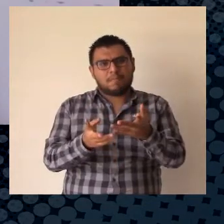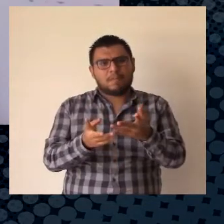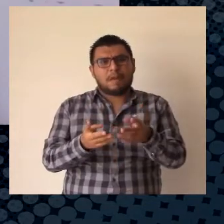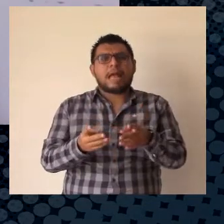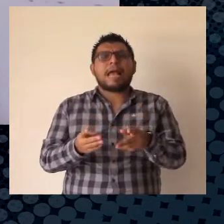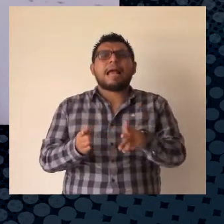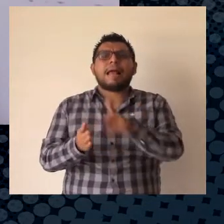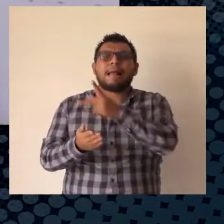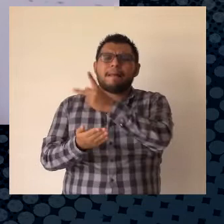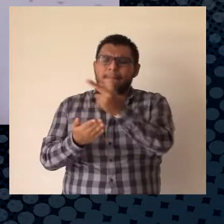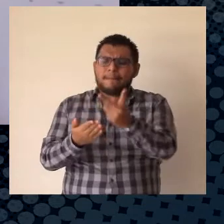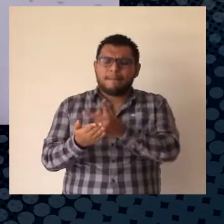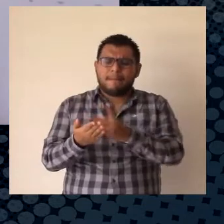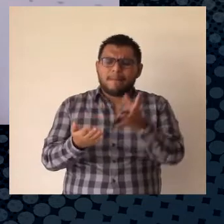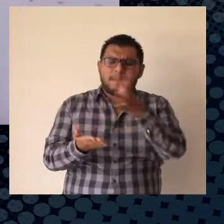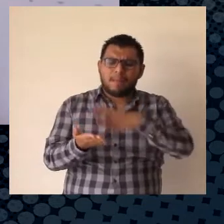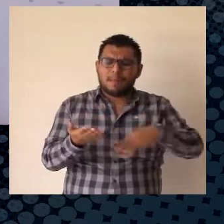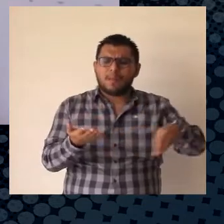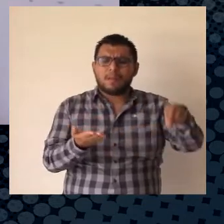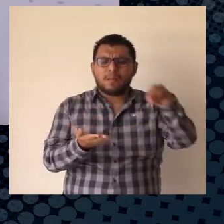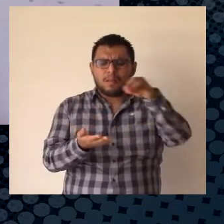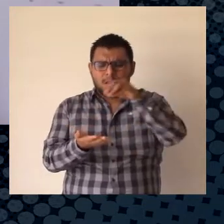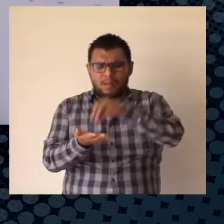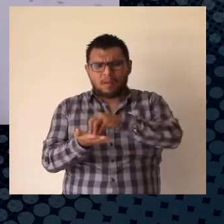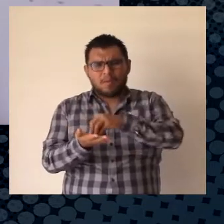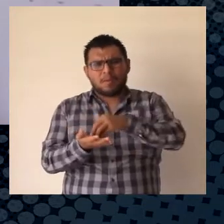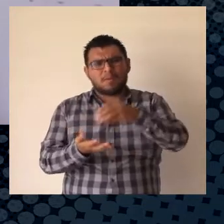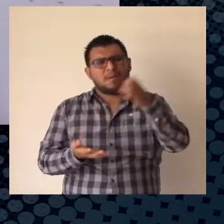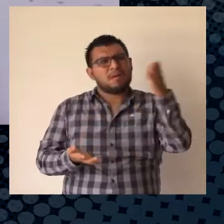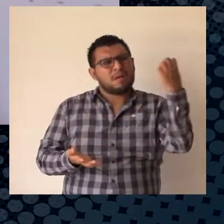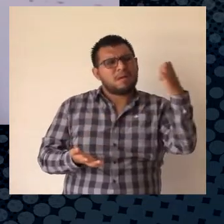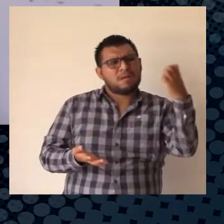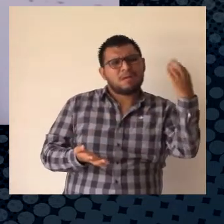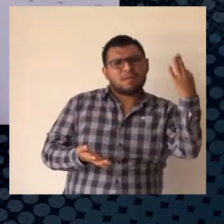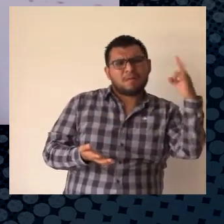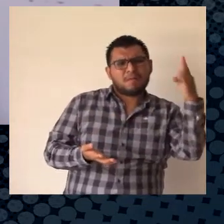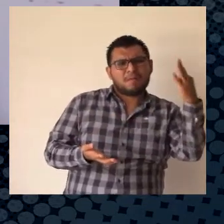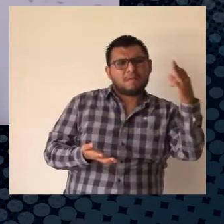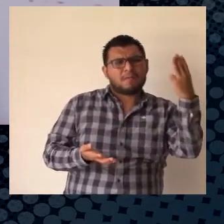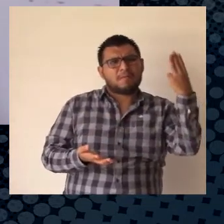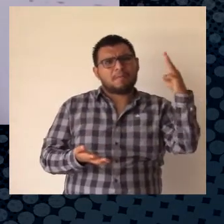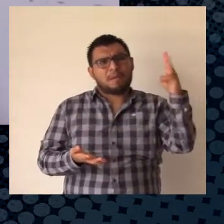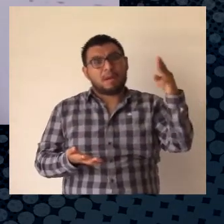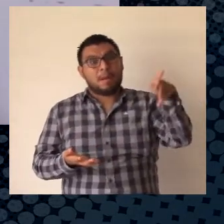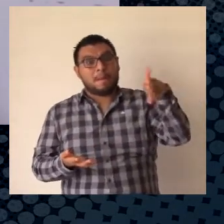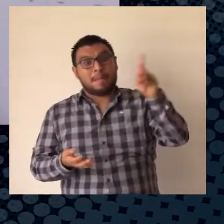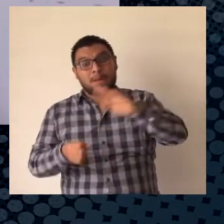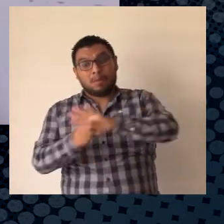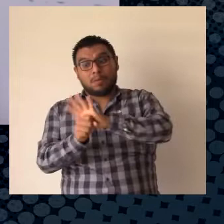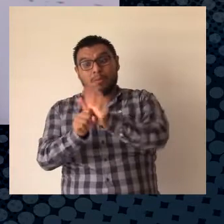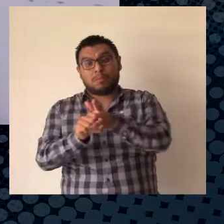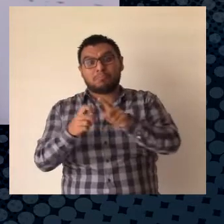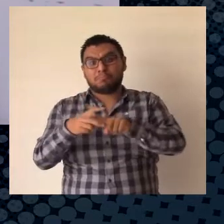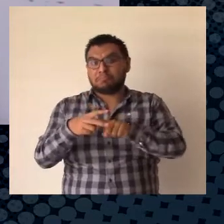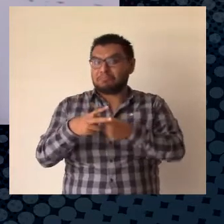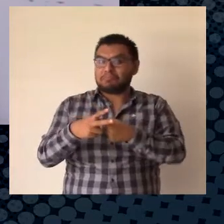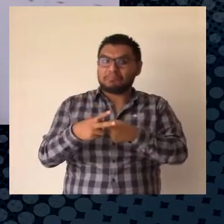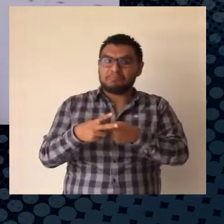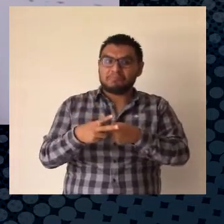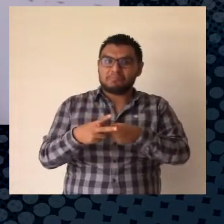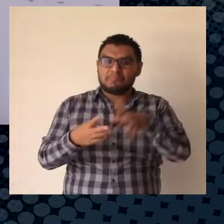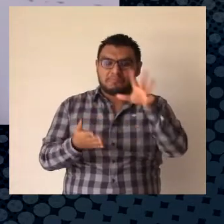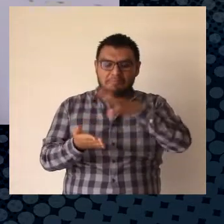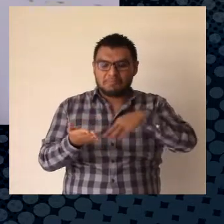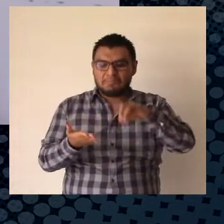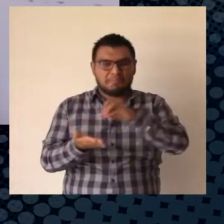planeando su boda en enero, febrero, ya puso en marzo y empieza la pandemia. No hubo boda